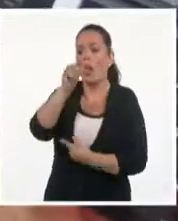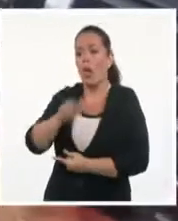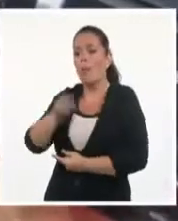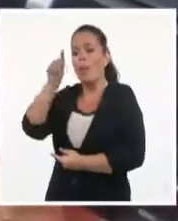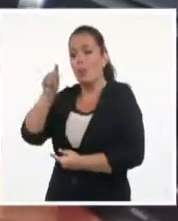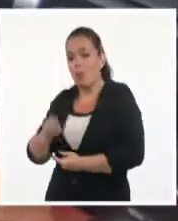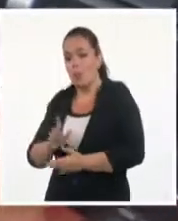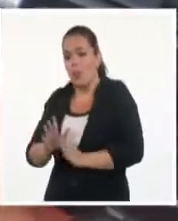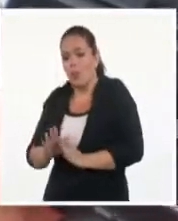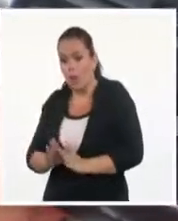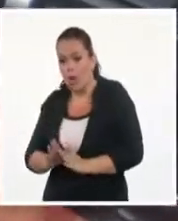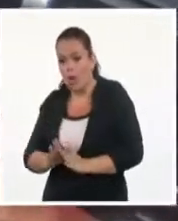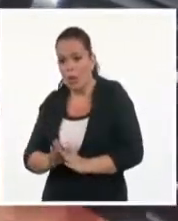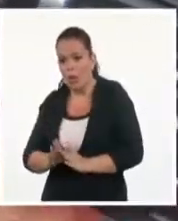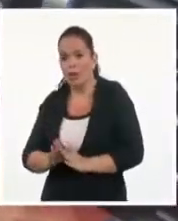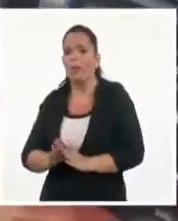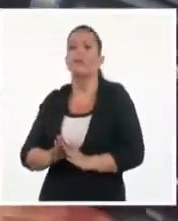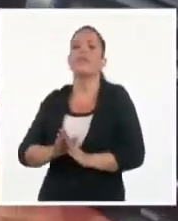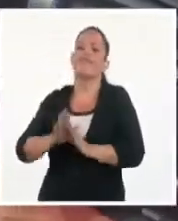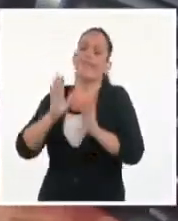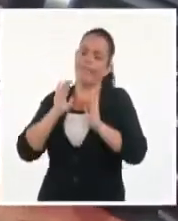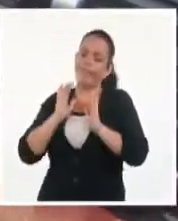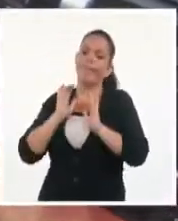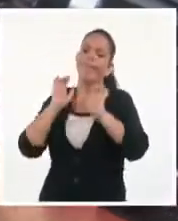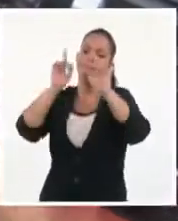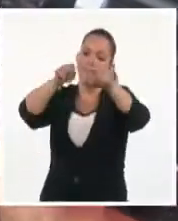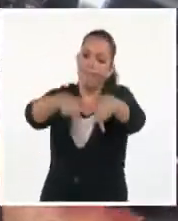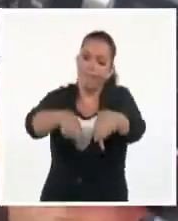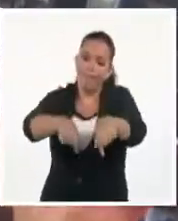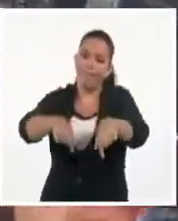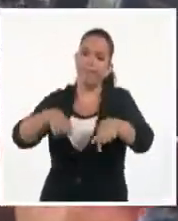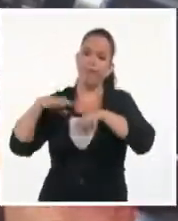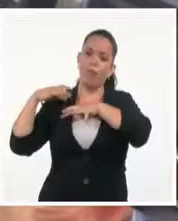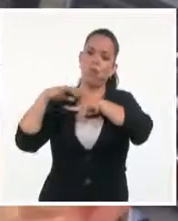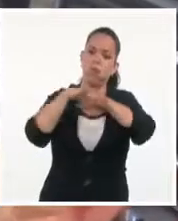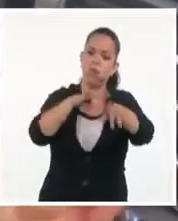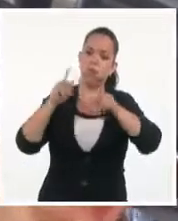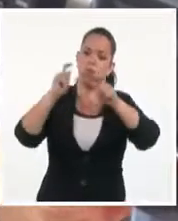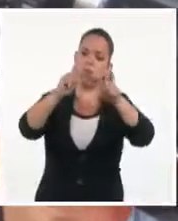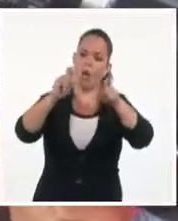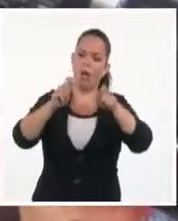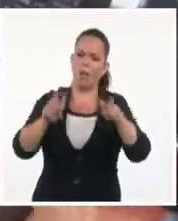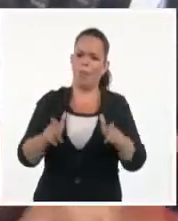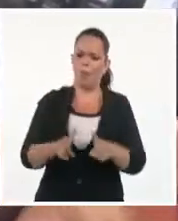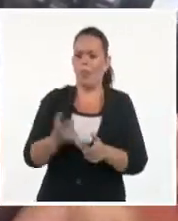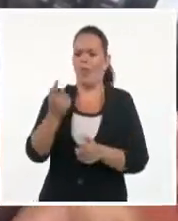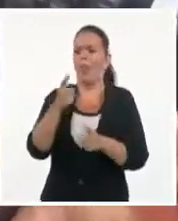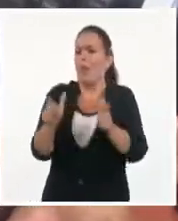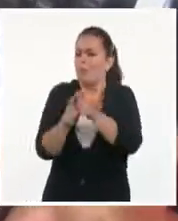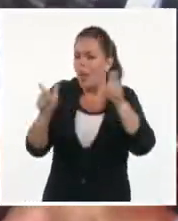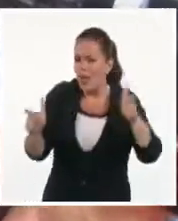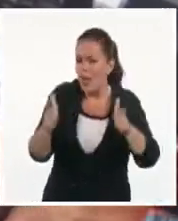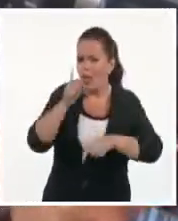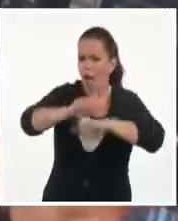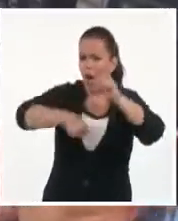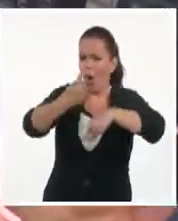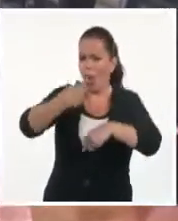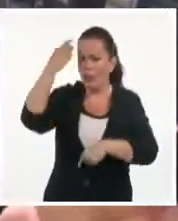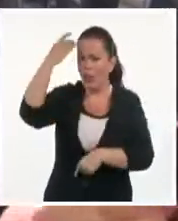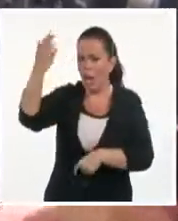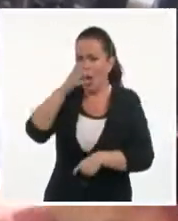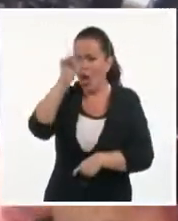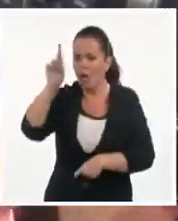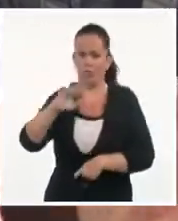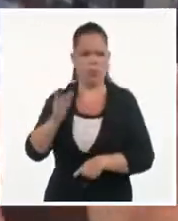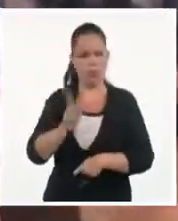no son revolucionarios, yo creo que aquí hay gente confundida, manipulada por las redes. Ustedes saben que las redes trabajan con las emociones y la